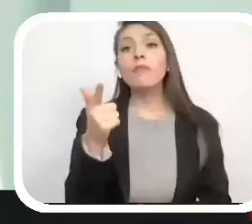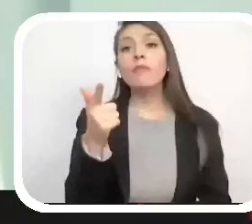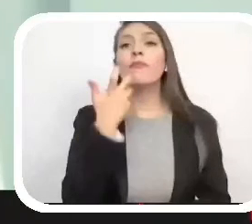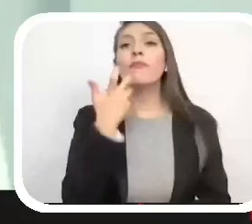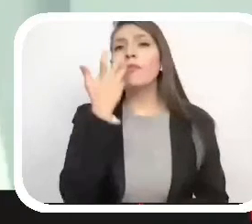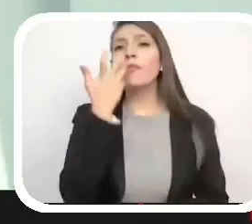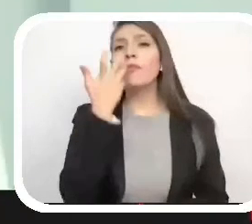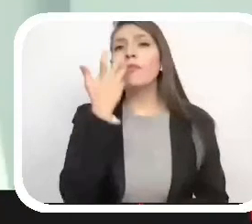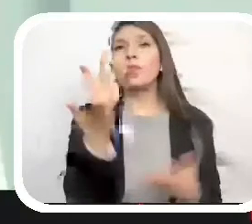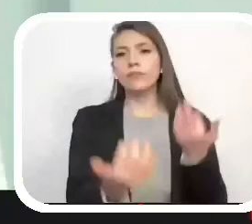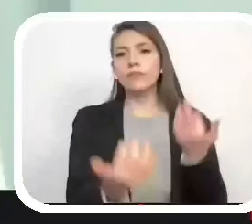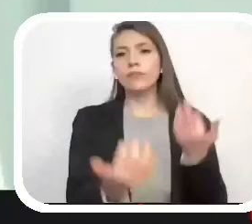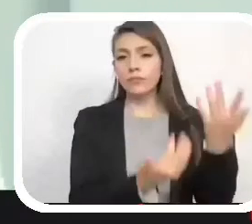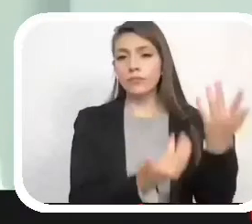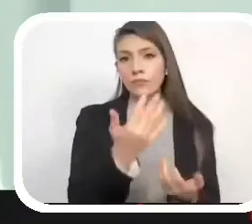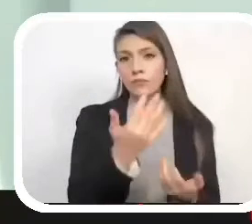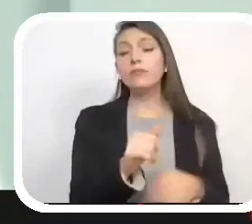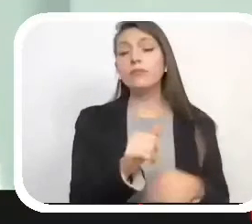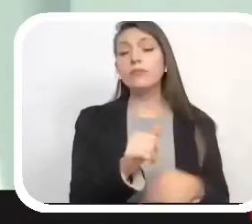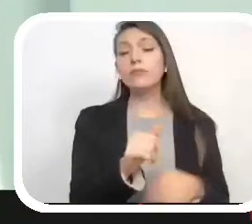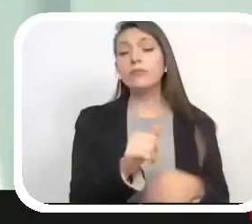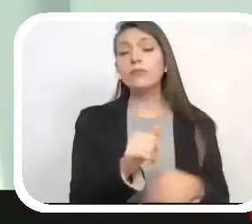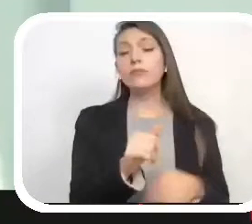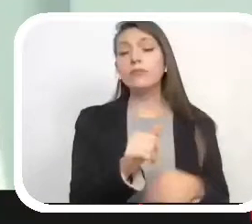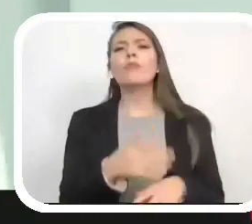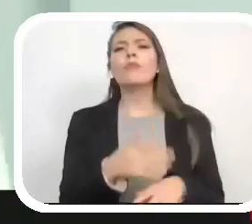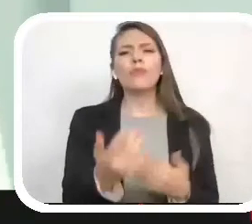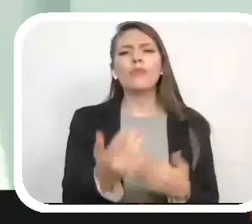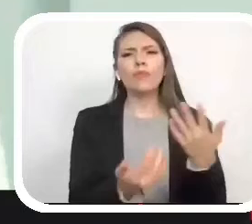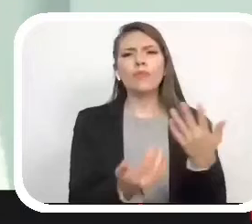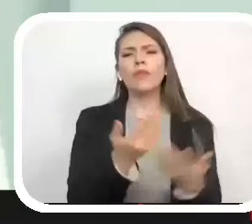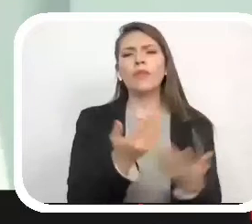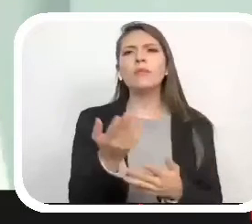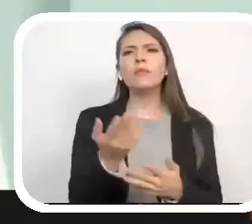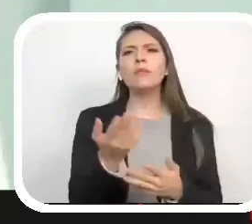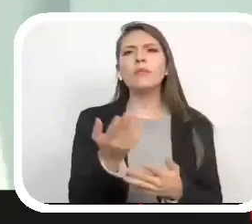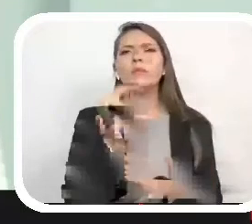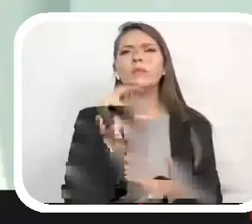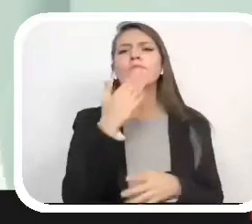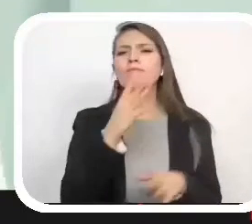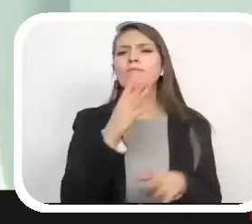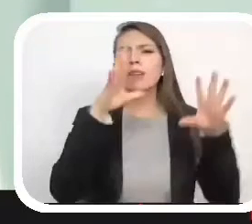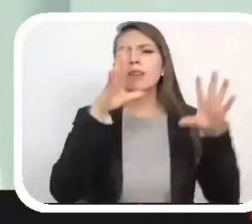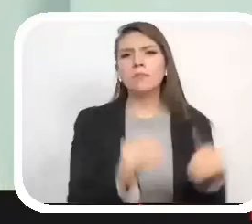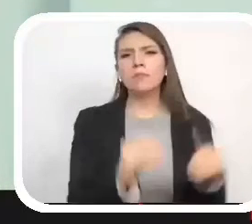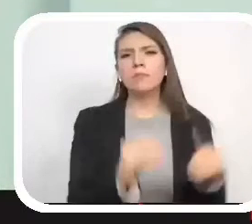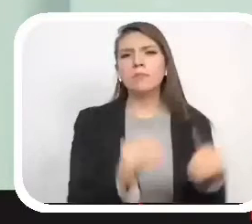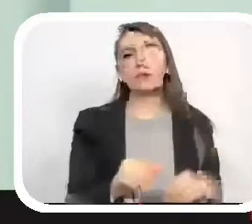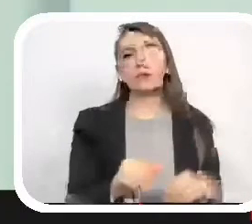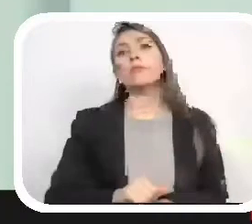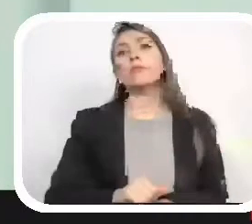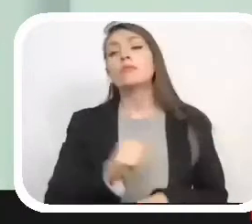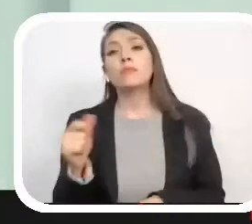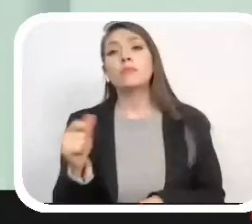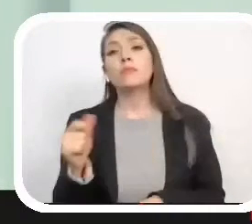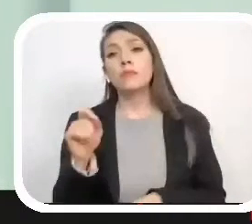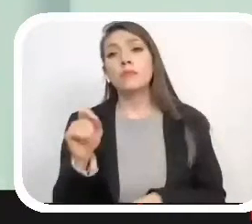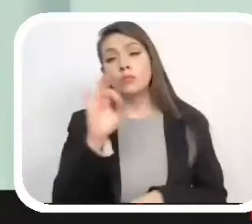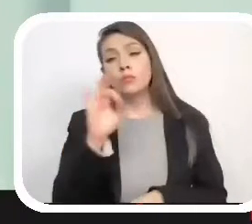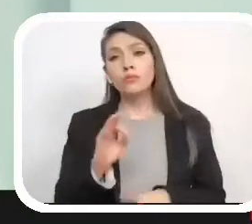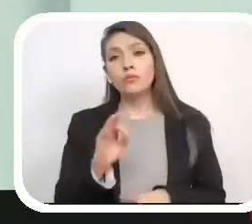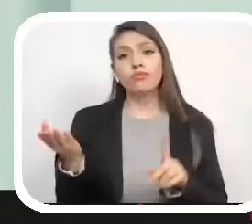23% se origina en fogatas mal apagadas, el 20% en actividades forestales y